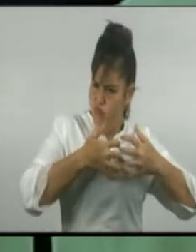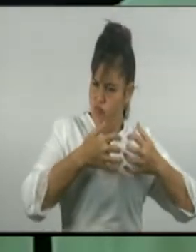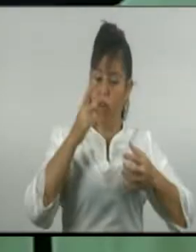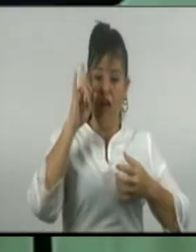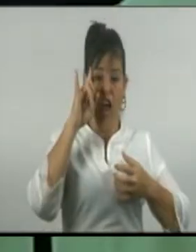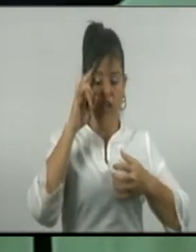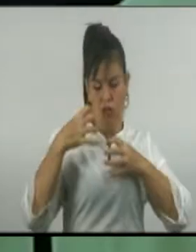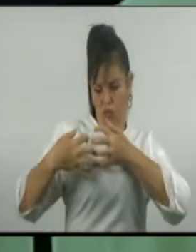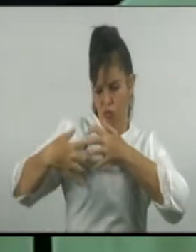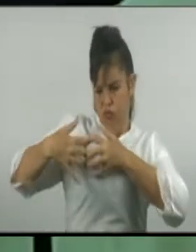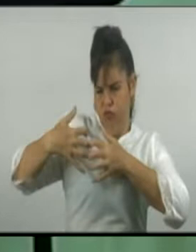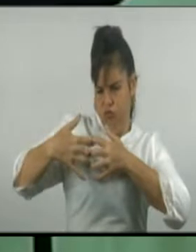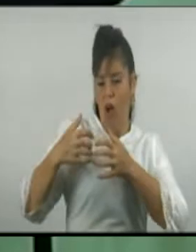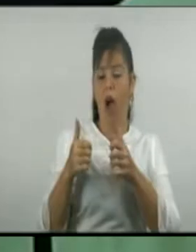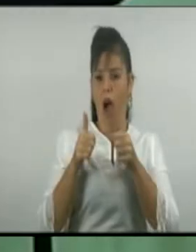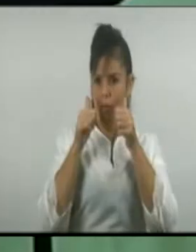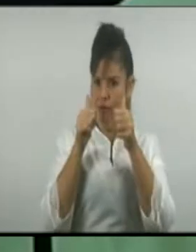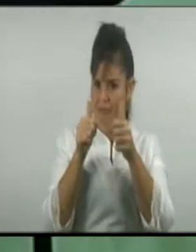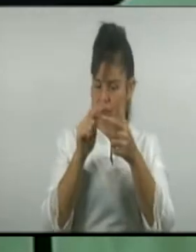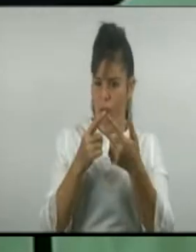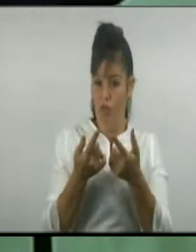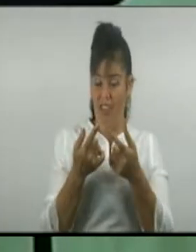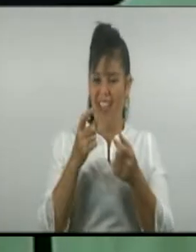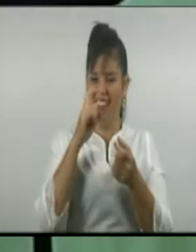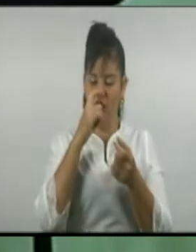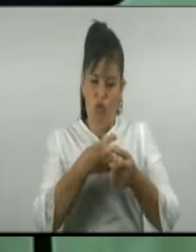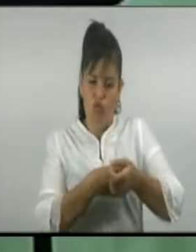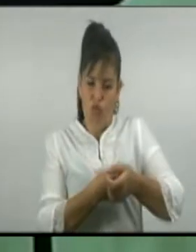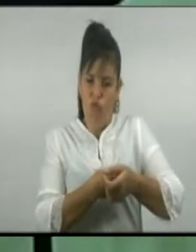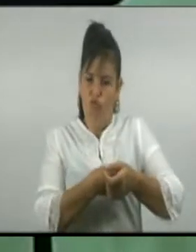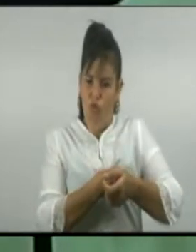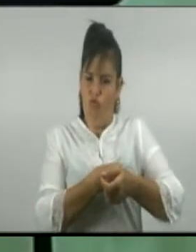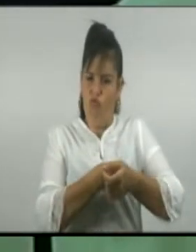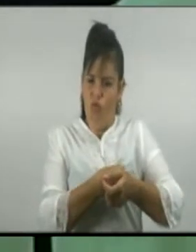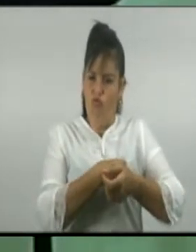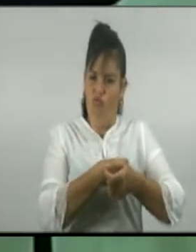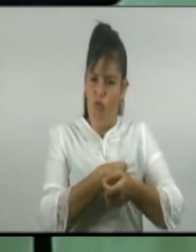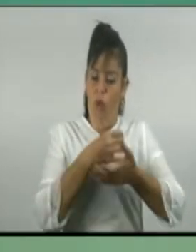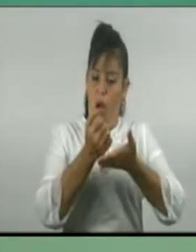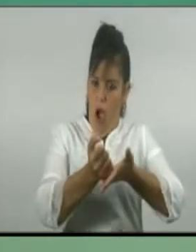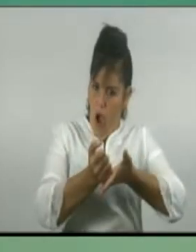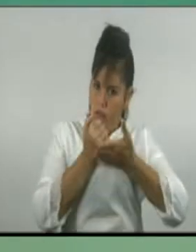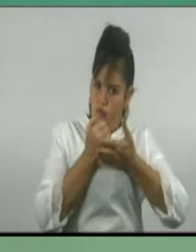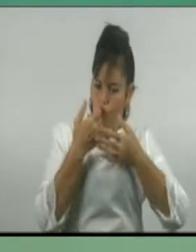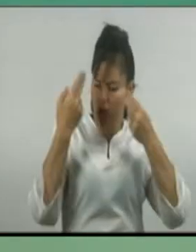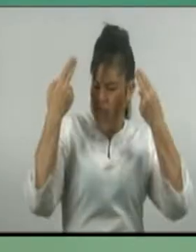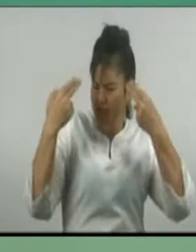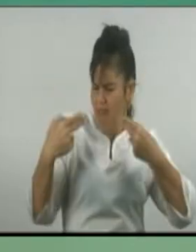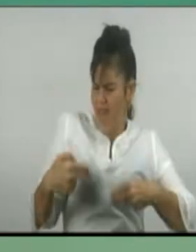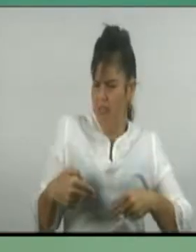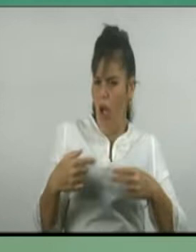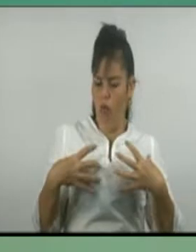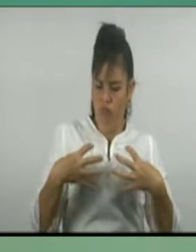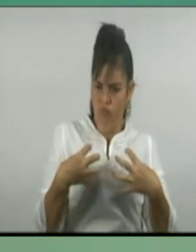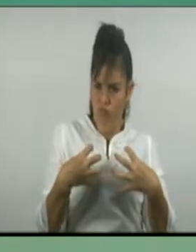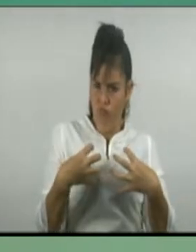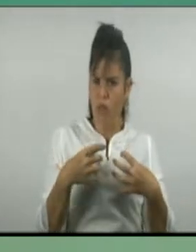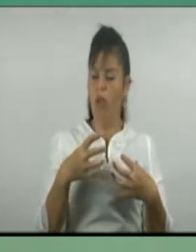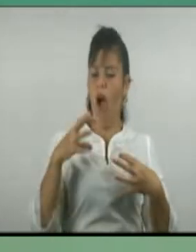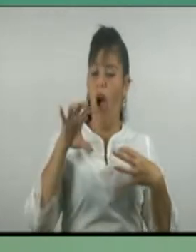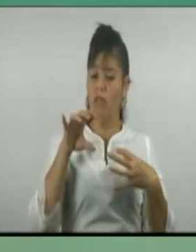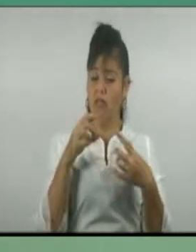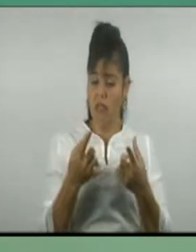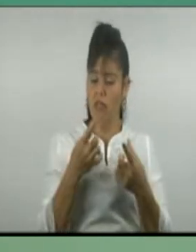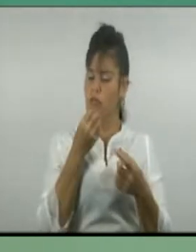porque el nivel de succión del niño estimula diferentes aspectos fisiológicos de la madre que ayuda a disminuir los